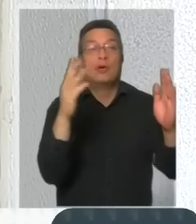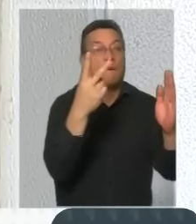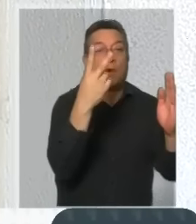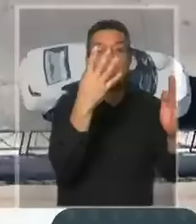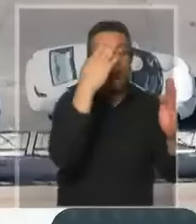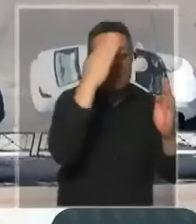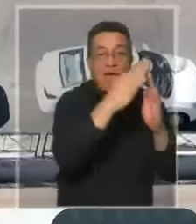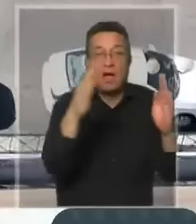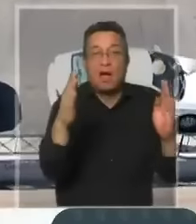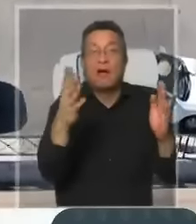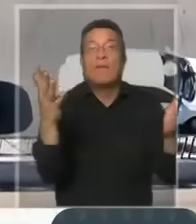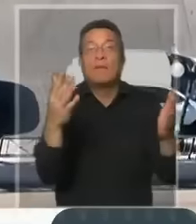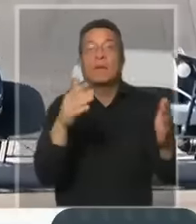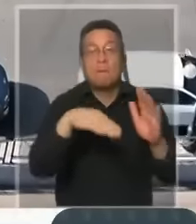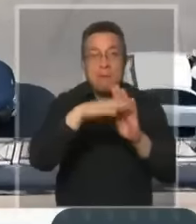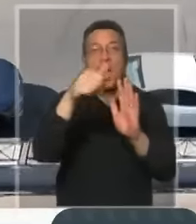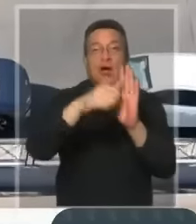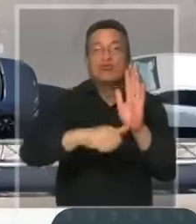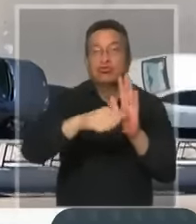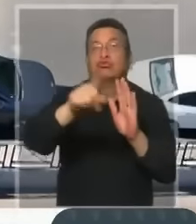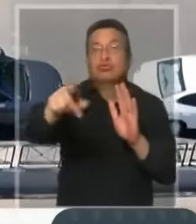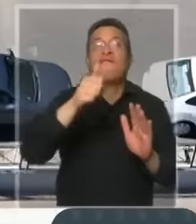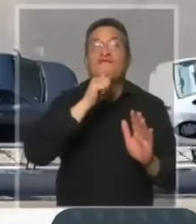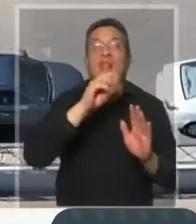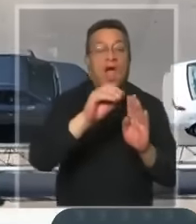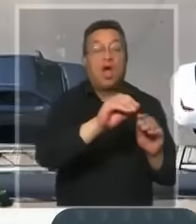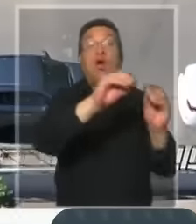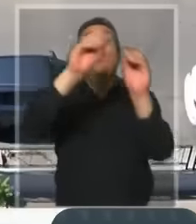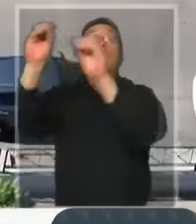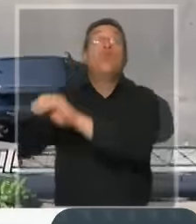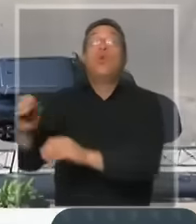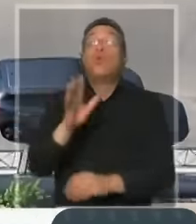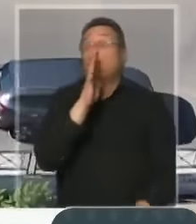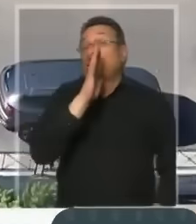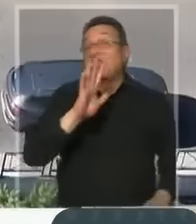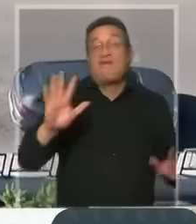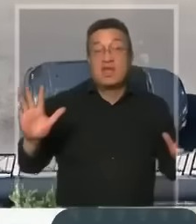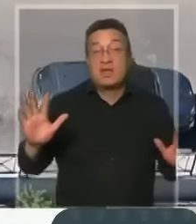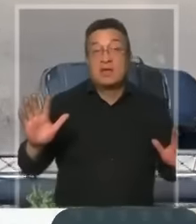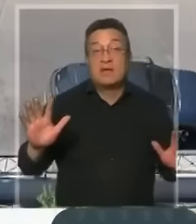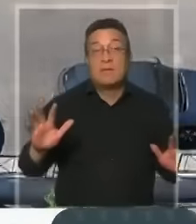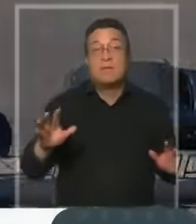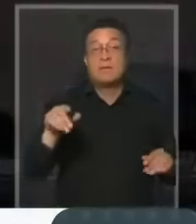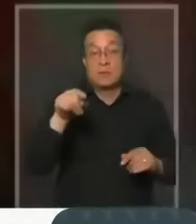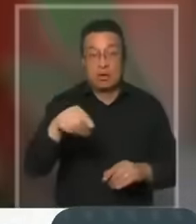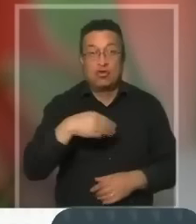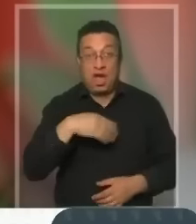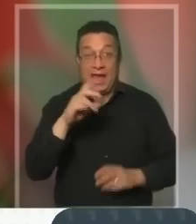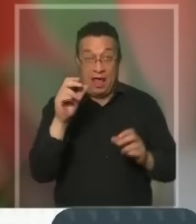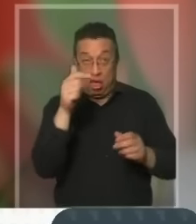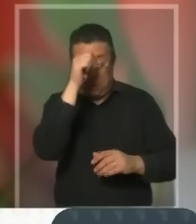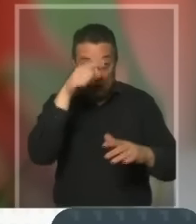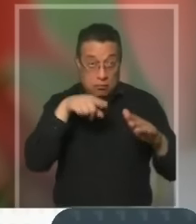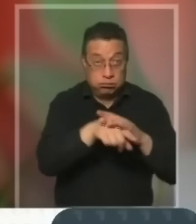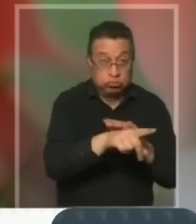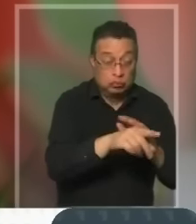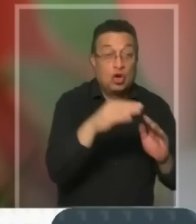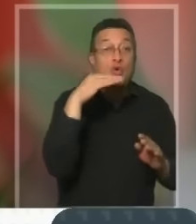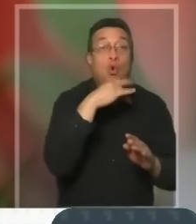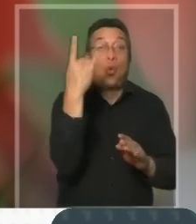más cirugías que su familia no sabe cuándo serán realizadas. Llegó a El Salvador el domingo y le ingresaron a urgencia y claro,